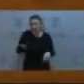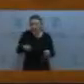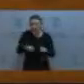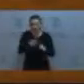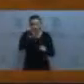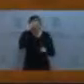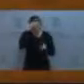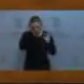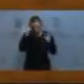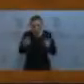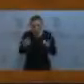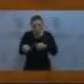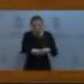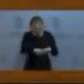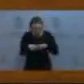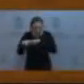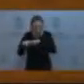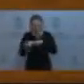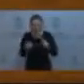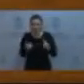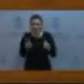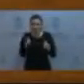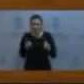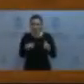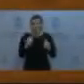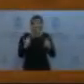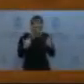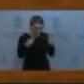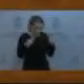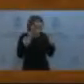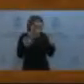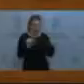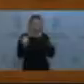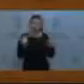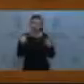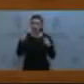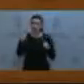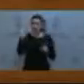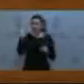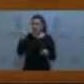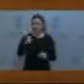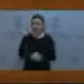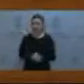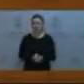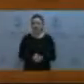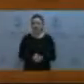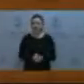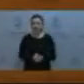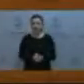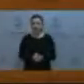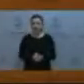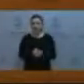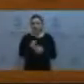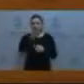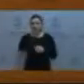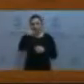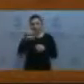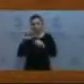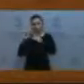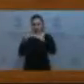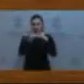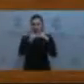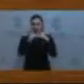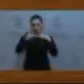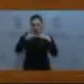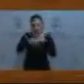principio de solidaridad y sobremanera de equidad. Finalizo, señor presidente. Y sobremanera de equidad y acceso